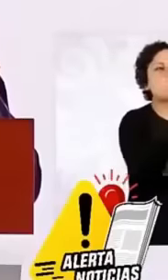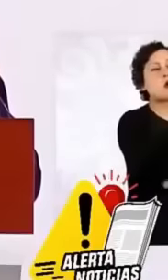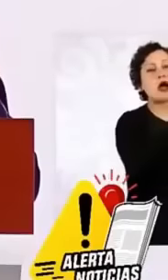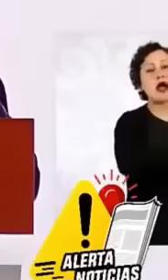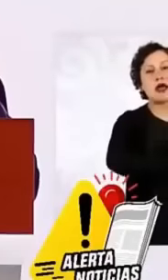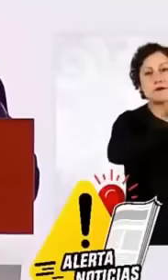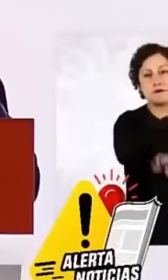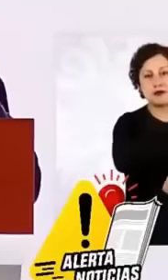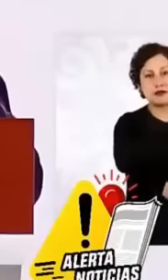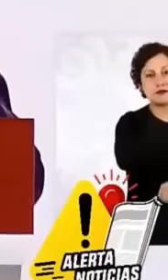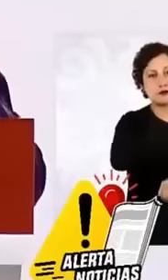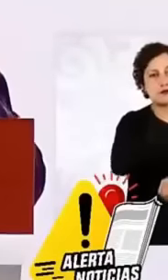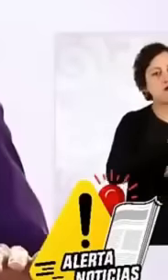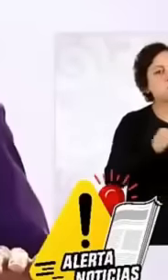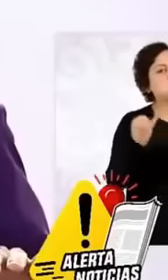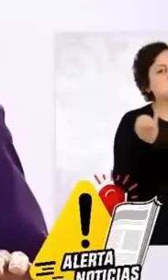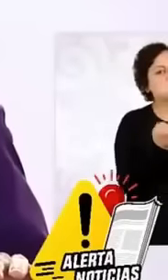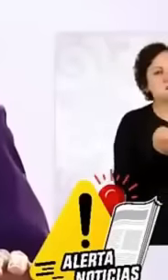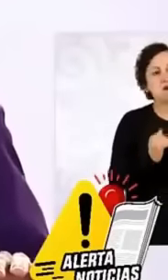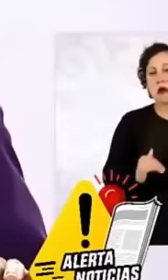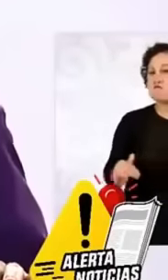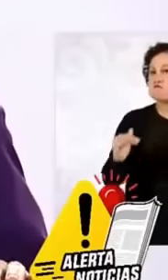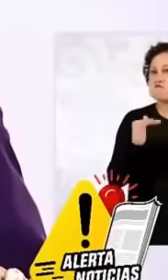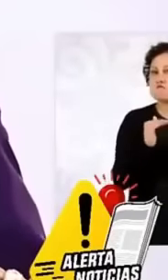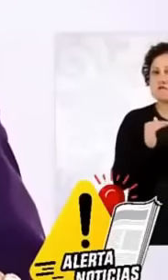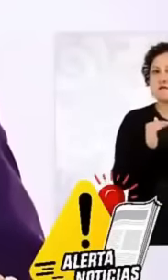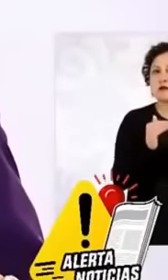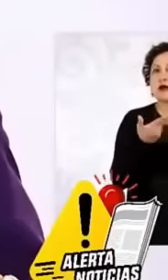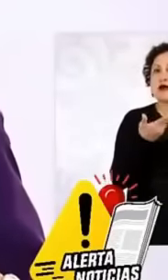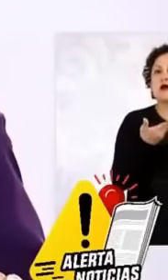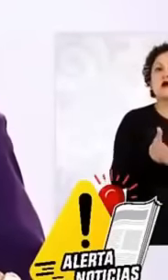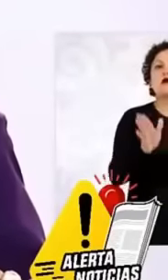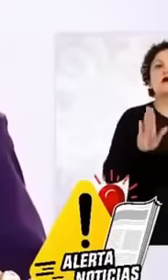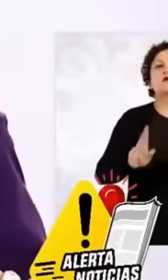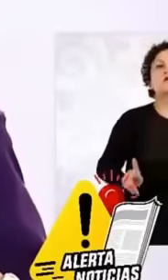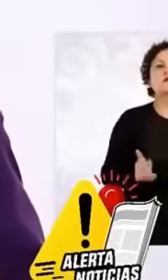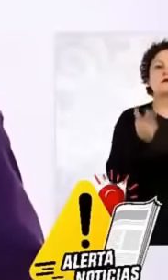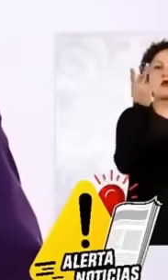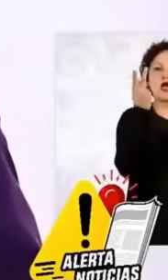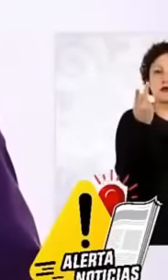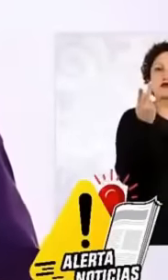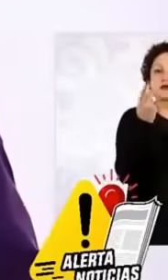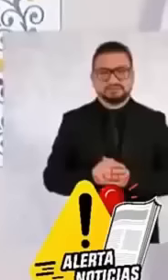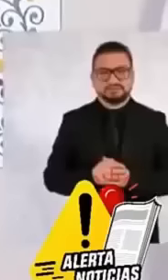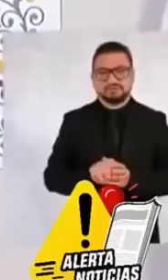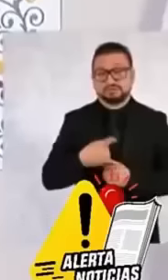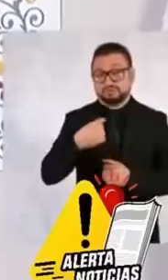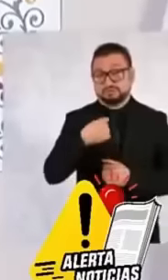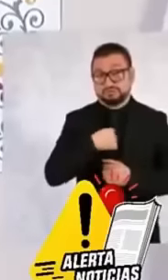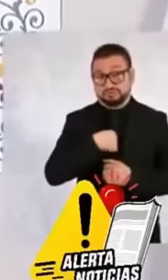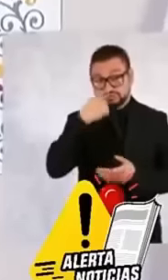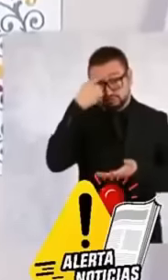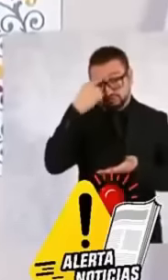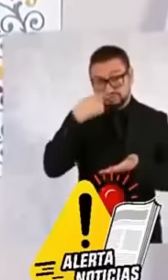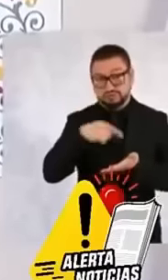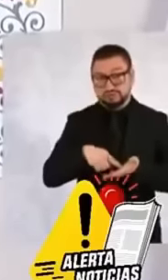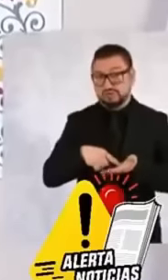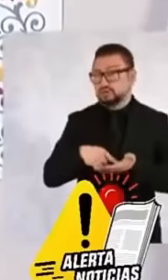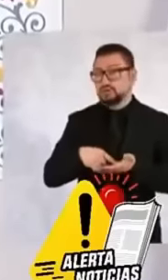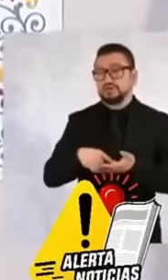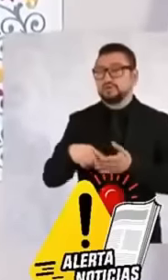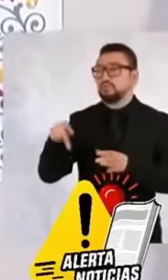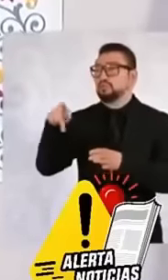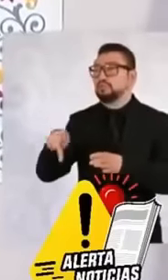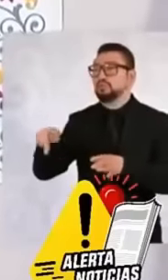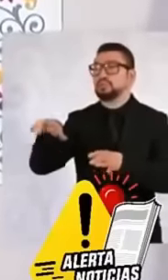se pensaba anteriormente. Es por eso que los extranjeros, incluyendo a los estadounidenses, le comienzan